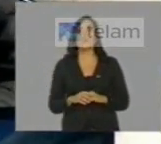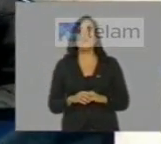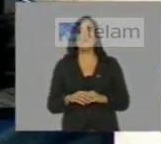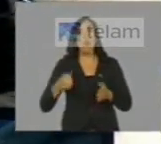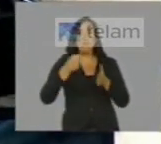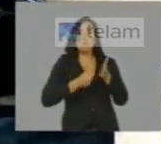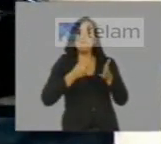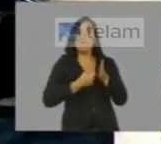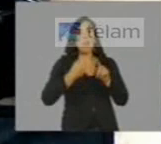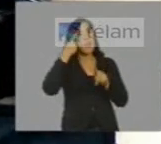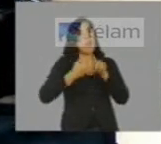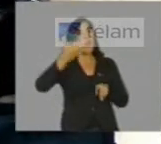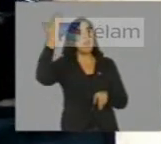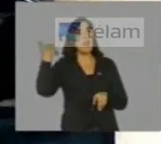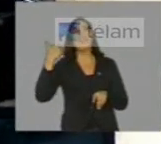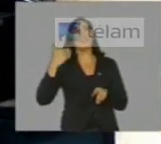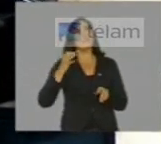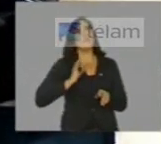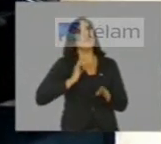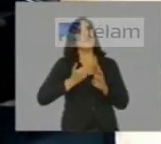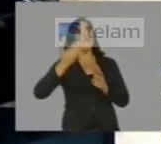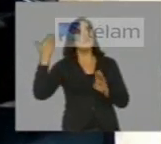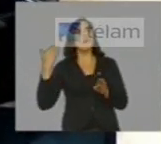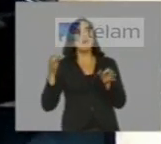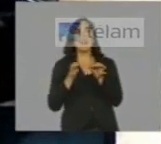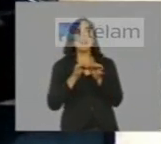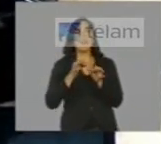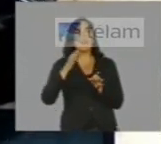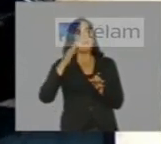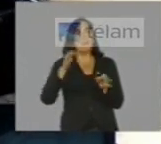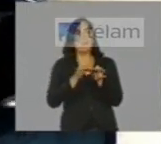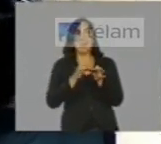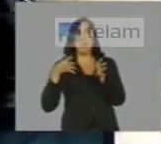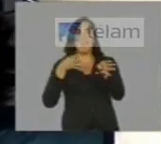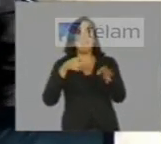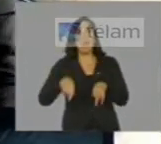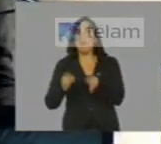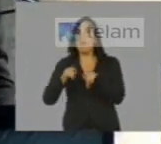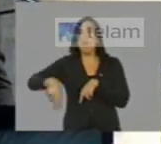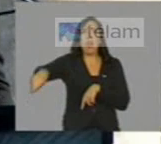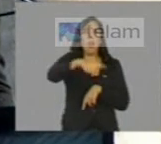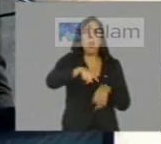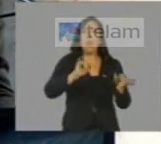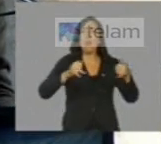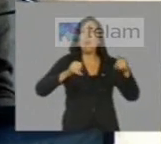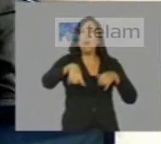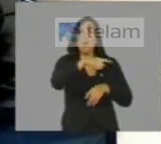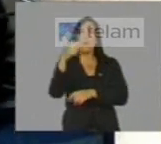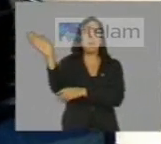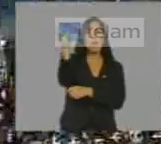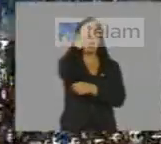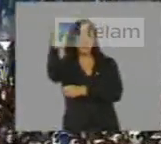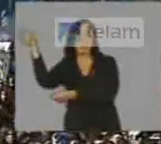combatientes de Malvinas, hace ya unos cuantos años, igual que estos chicos que hoy agitan sus banderas, los que debieron ir a